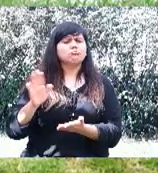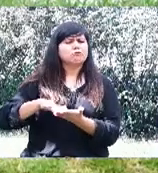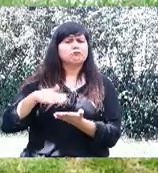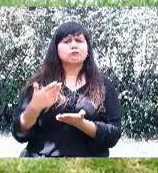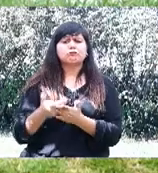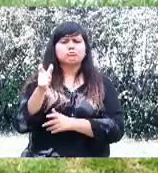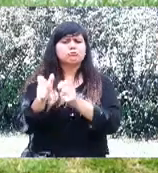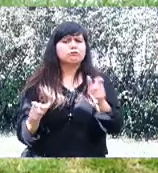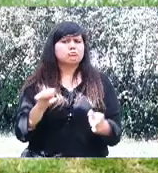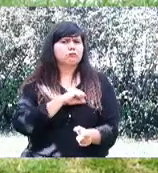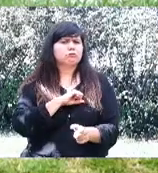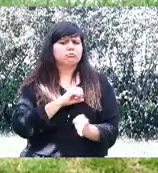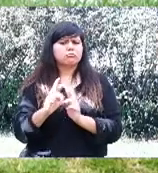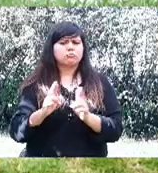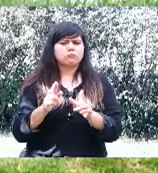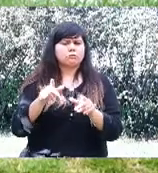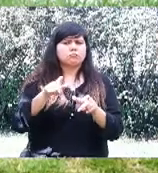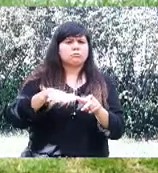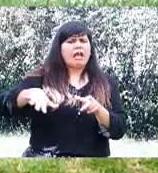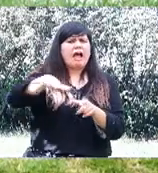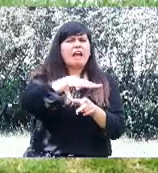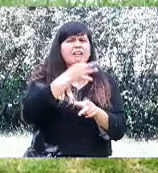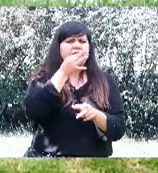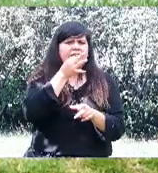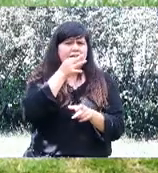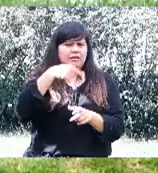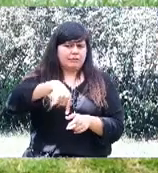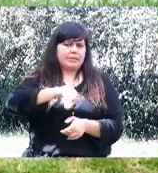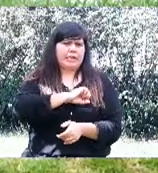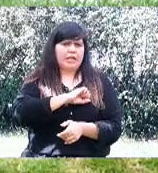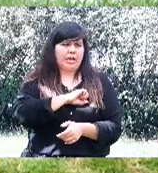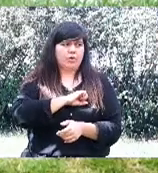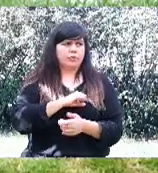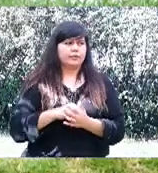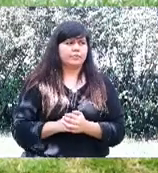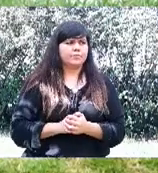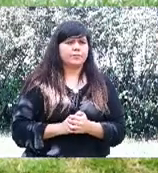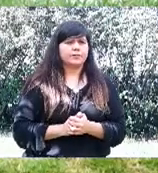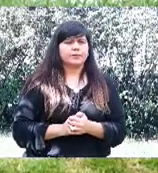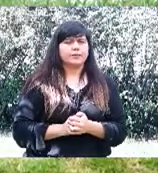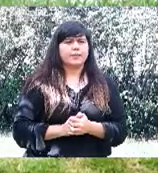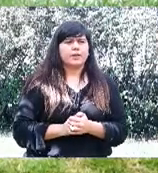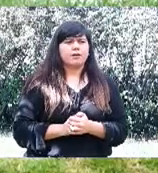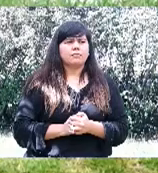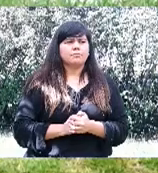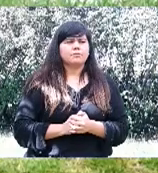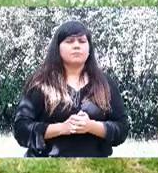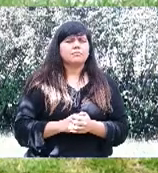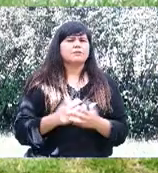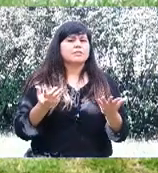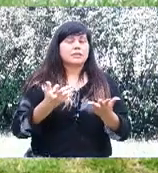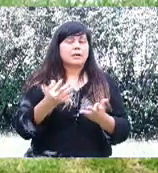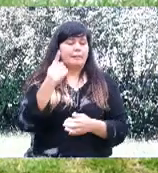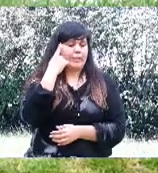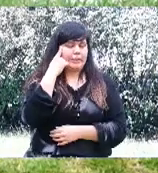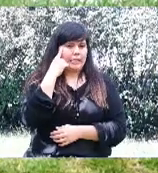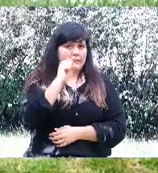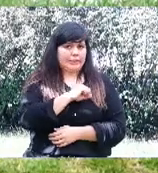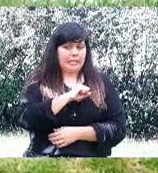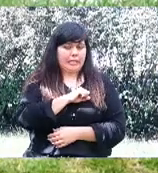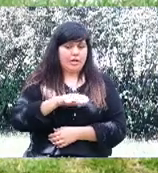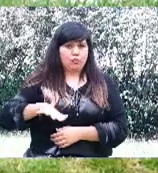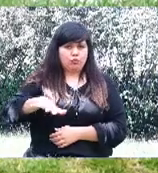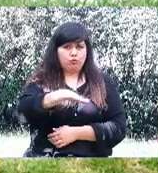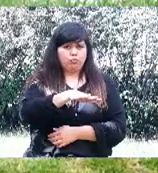estamos e relación a áreas verdes e en esta región en particular e hay que tener presente que Santiago eh